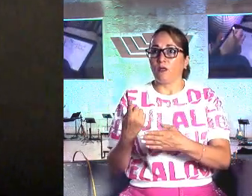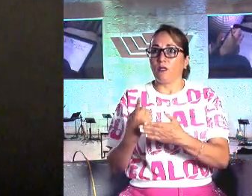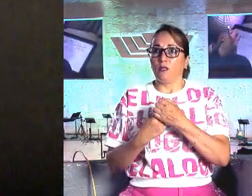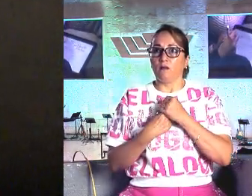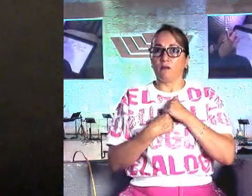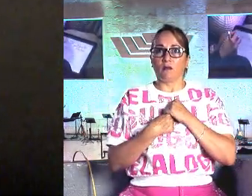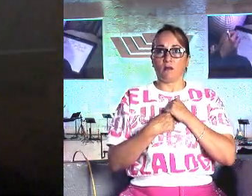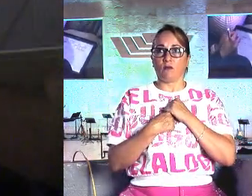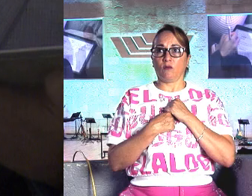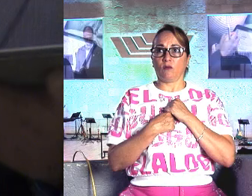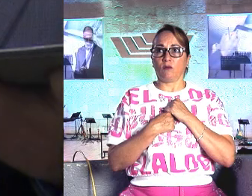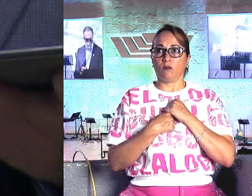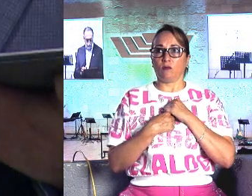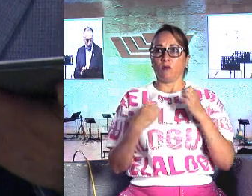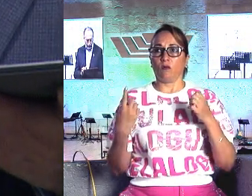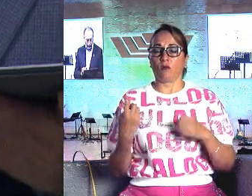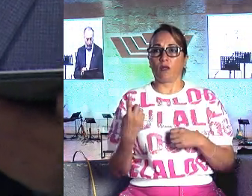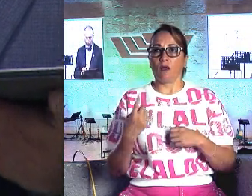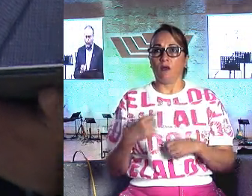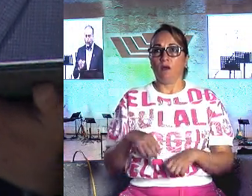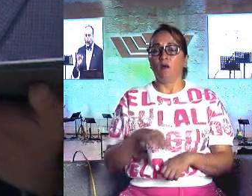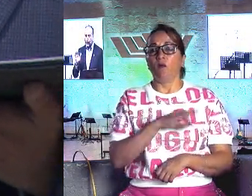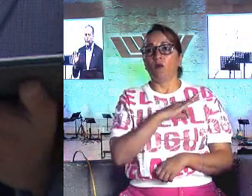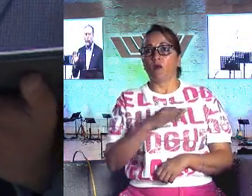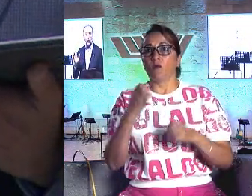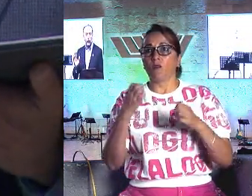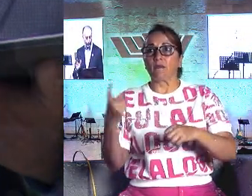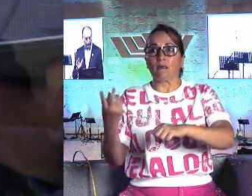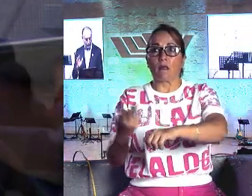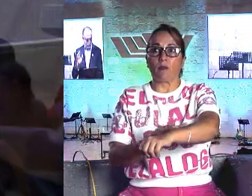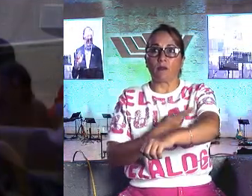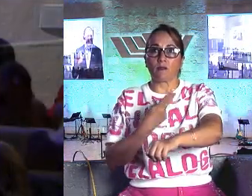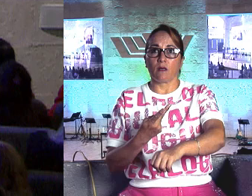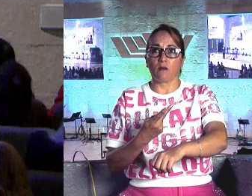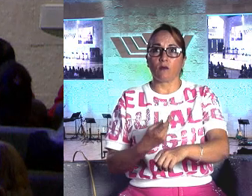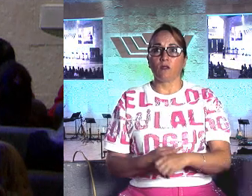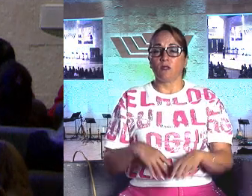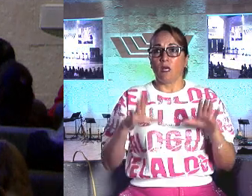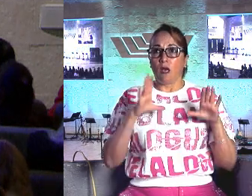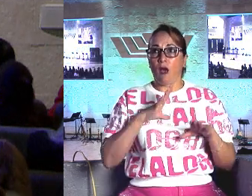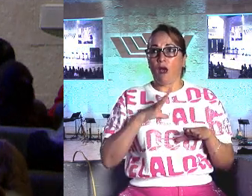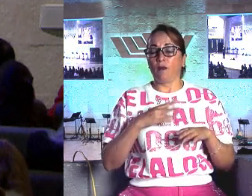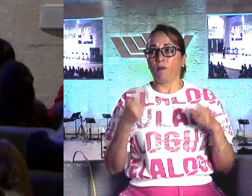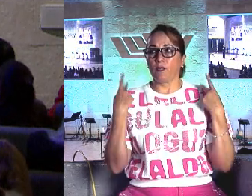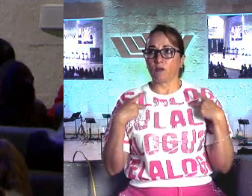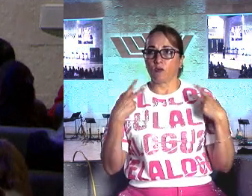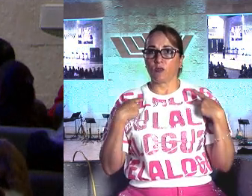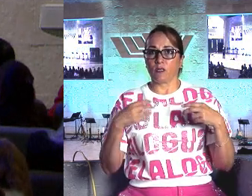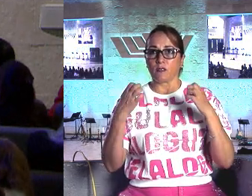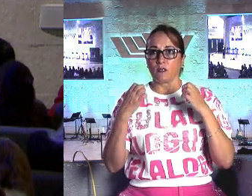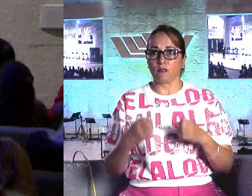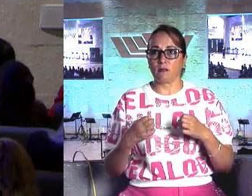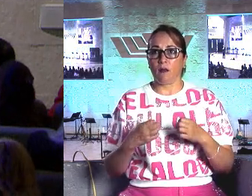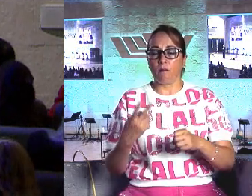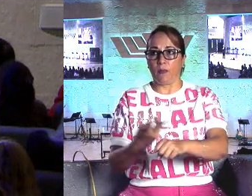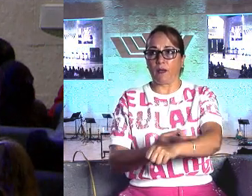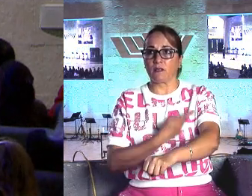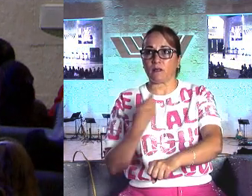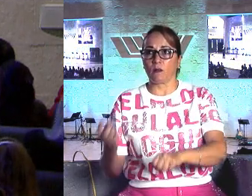tengo problemas. Alguien que padece molestias, padecimientos, un hombre